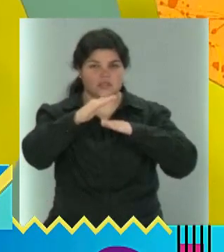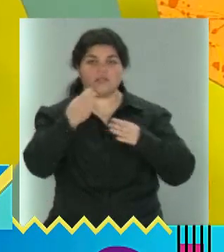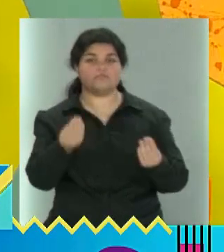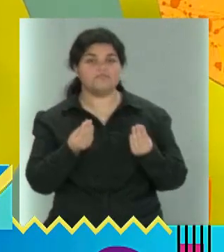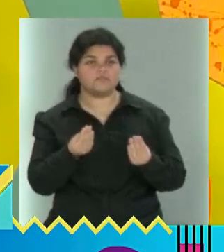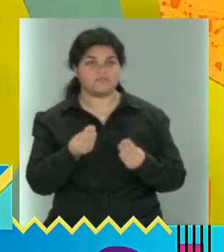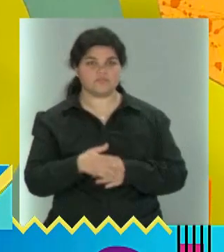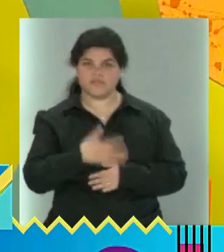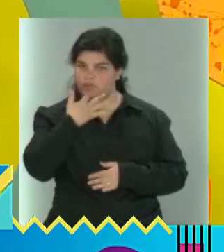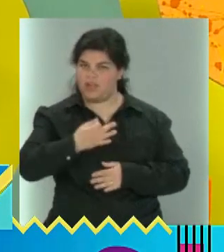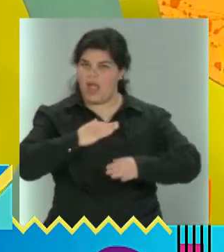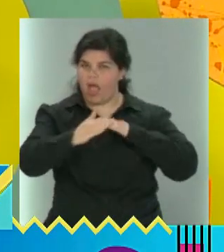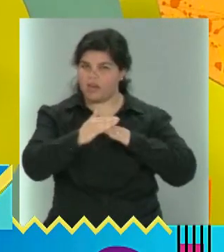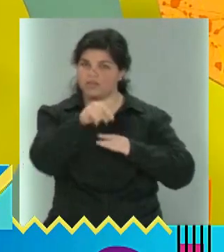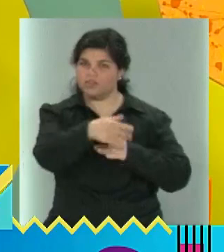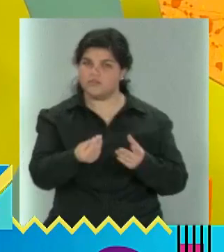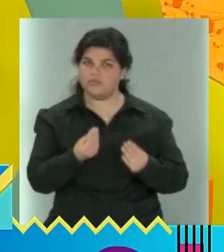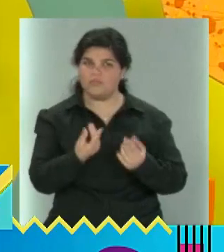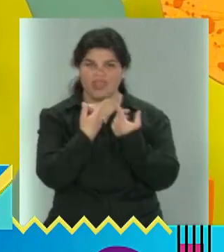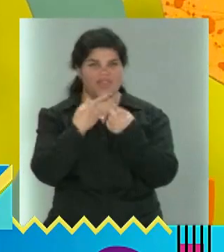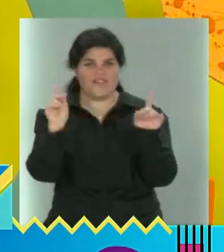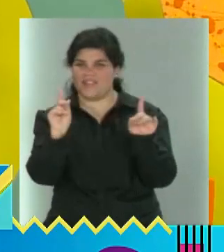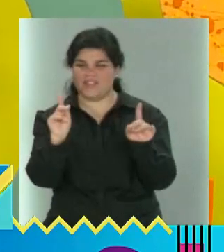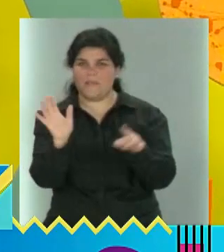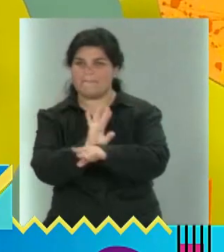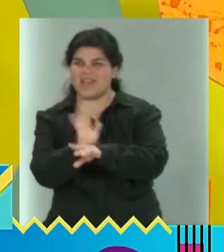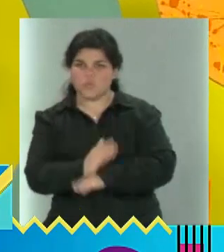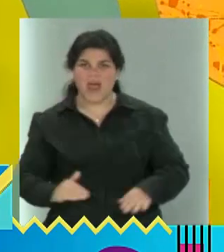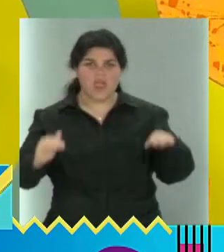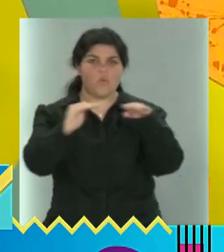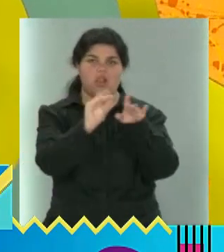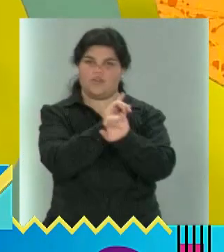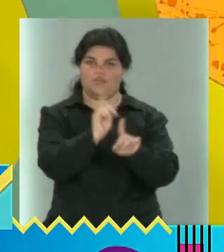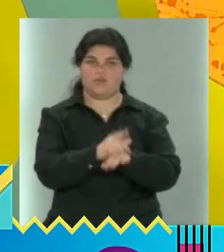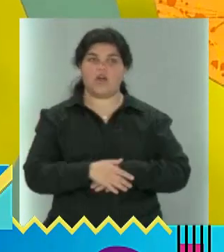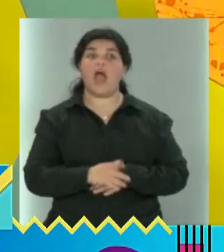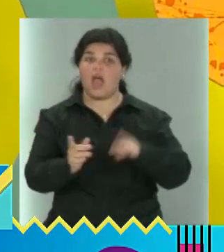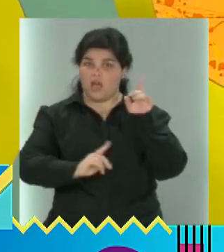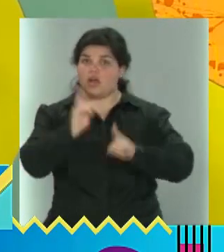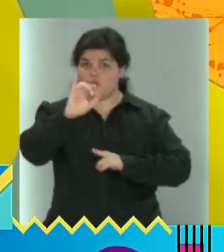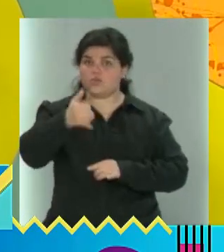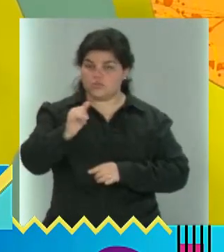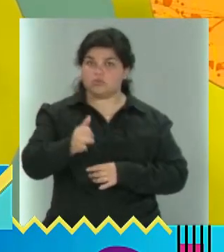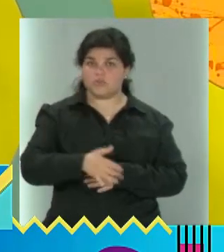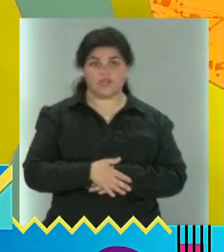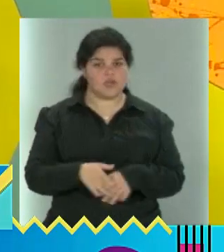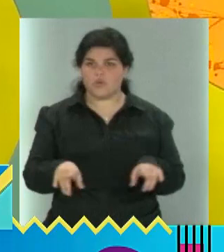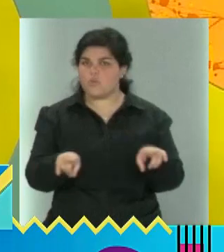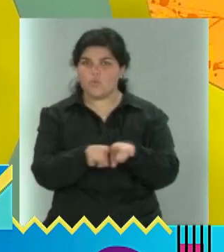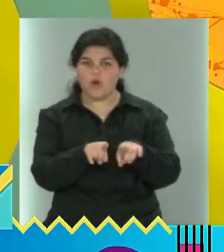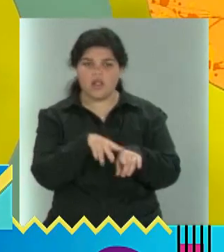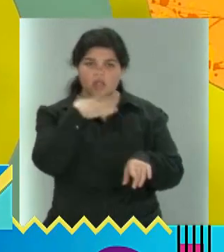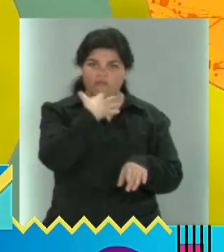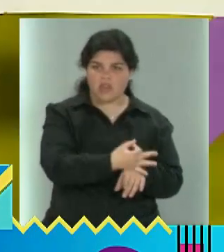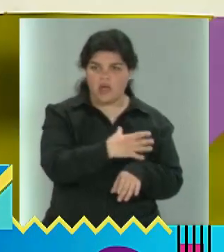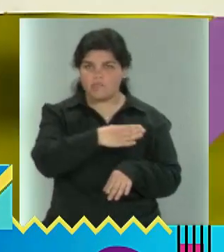el verdadero arte marcial es muy distinto a lo de las películas. Sin embargo, hay algunas películas que sí muestran el arte marcial tal cual como debe